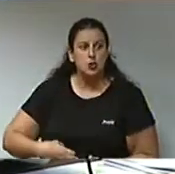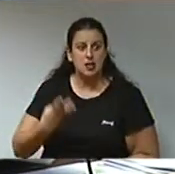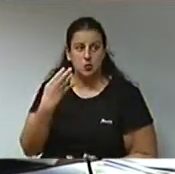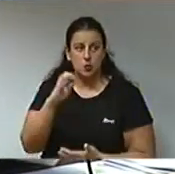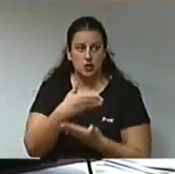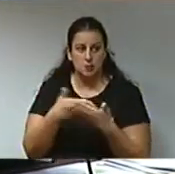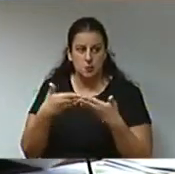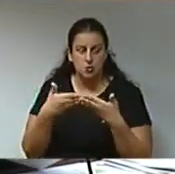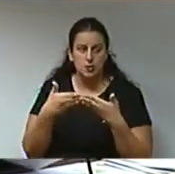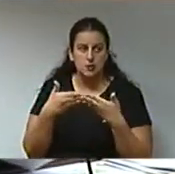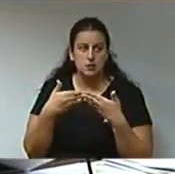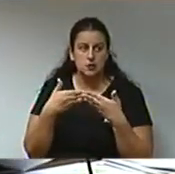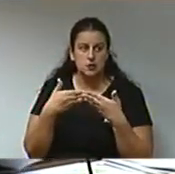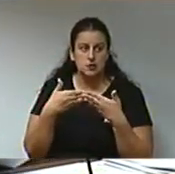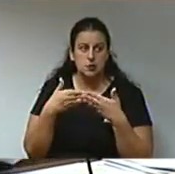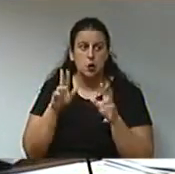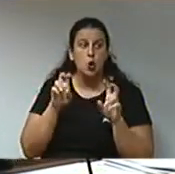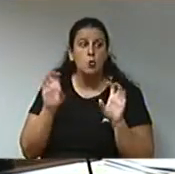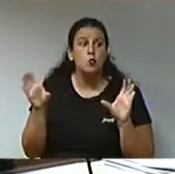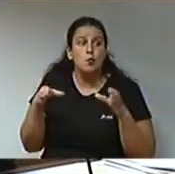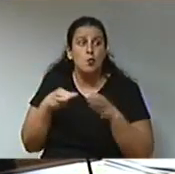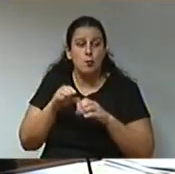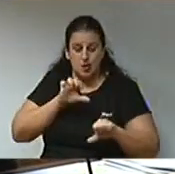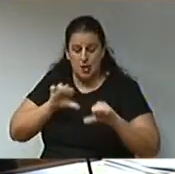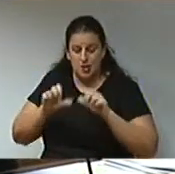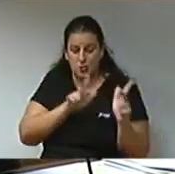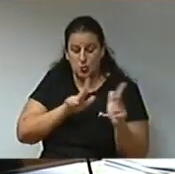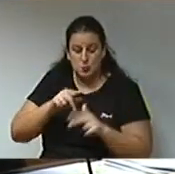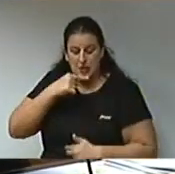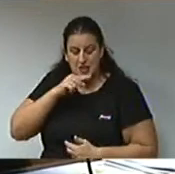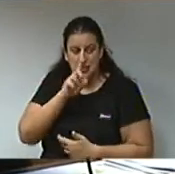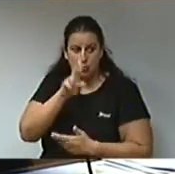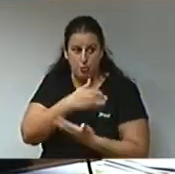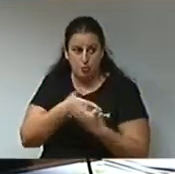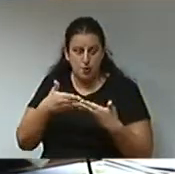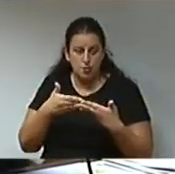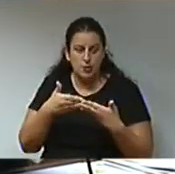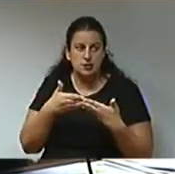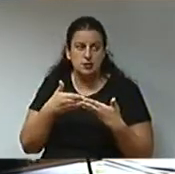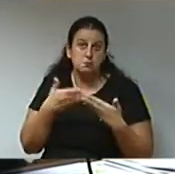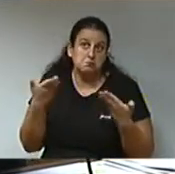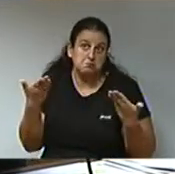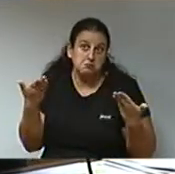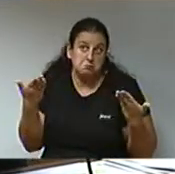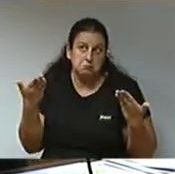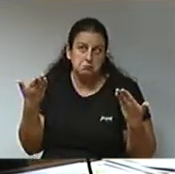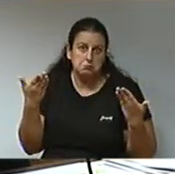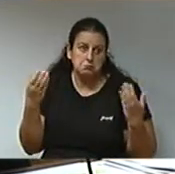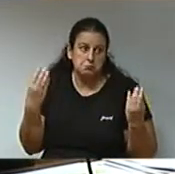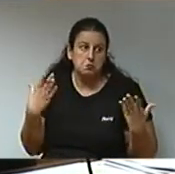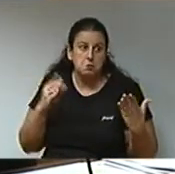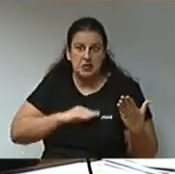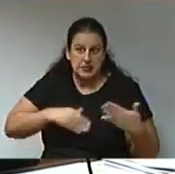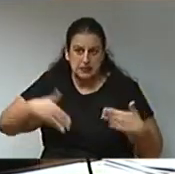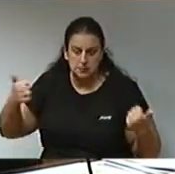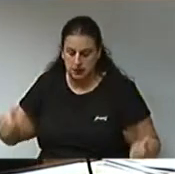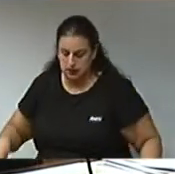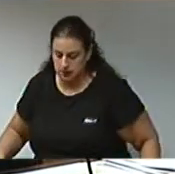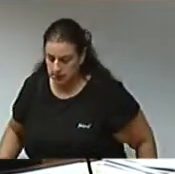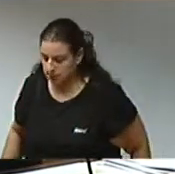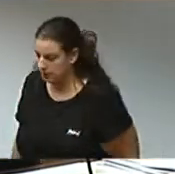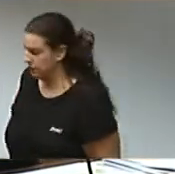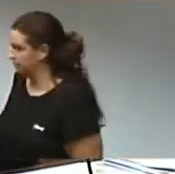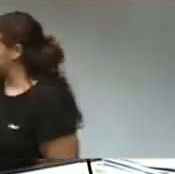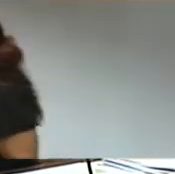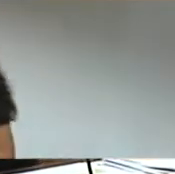millones, el nuevo bloque quirúrgico del Hospital de Elche, 12 millones, bueno, y bastantes más, ¿no? El